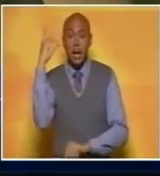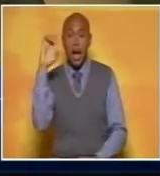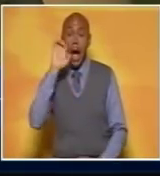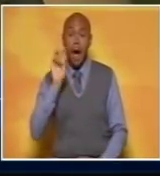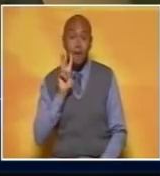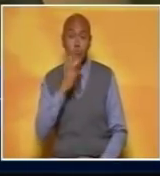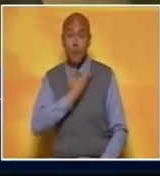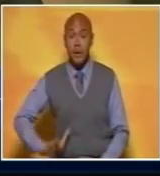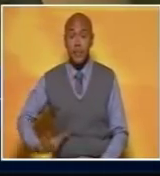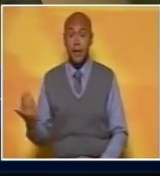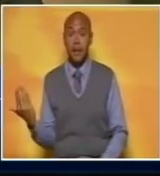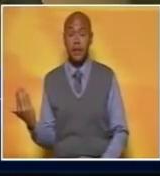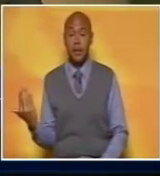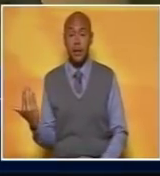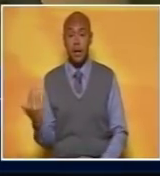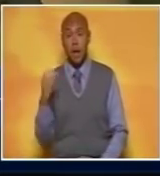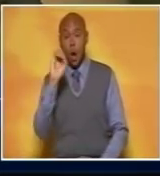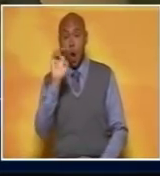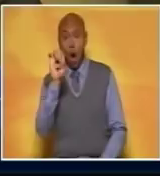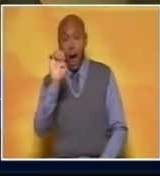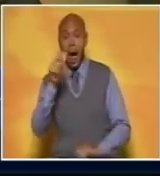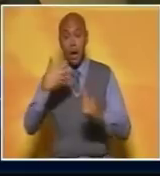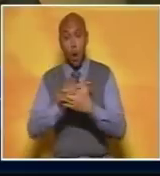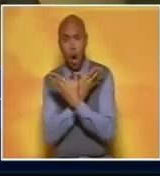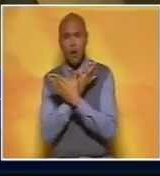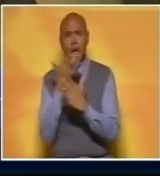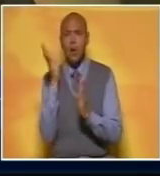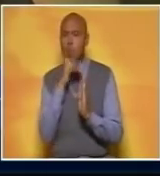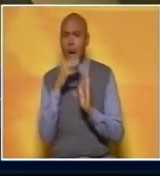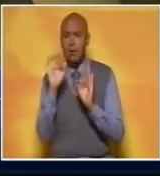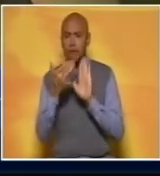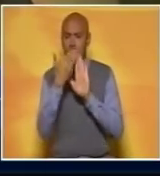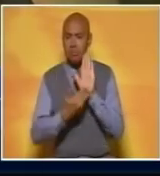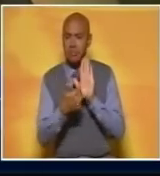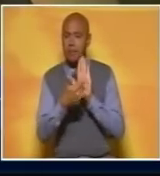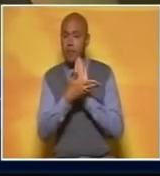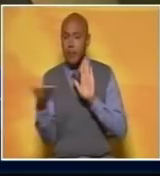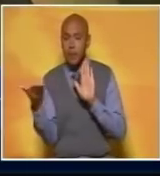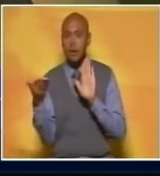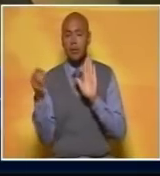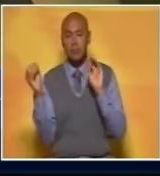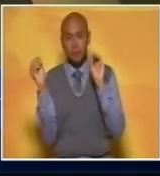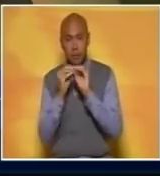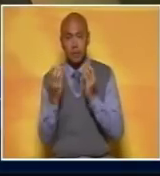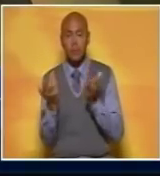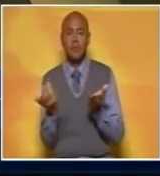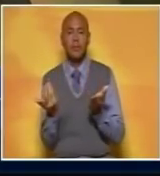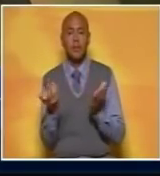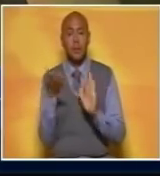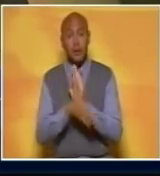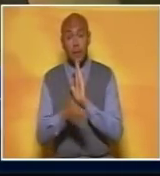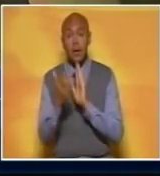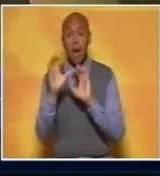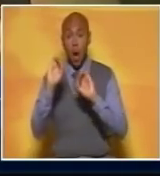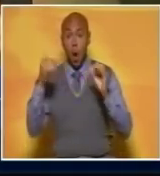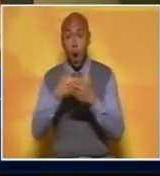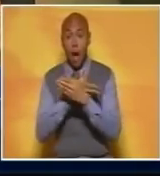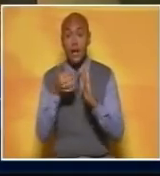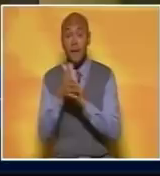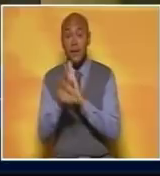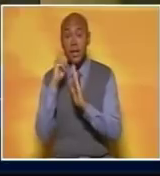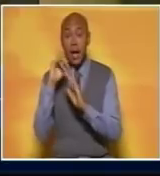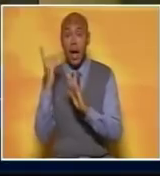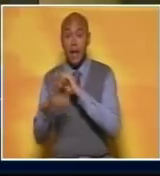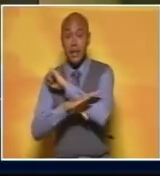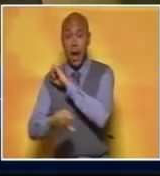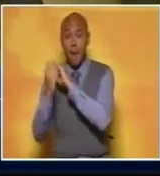Evo Morales. La OEA no es capaz de mostrar ni una sola irregularidad, pero la OEA le mete la puñalada a Evo